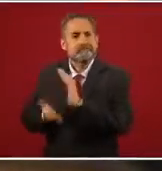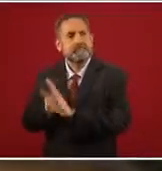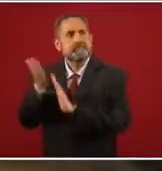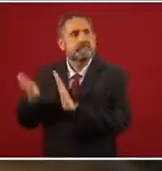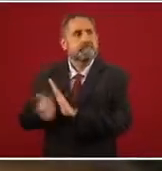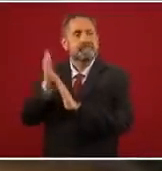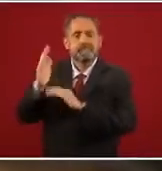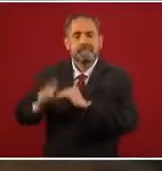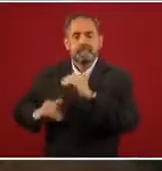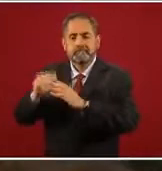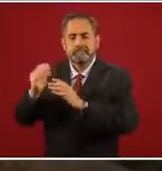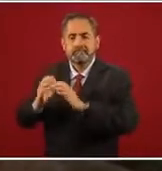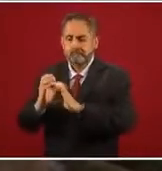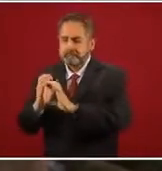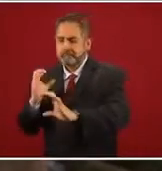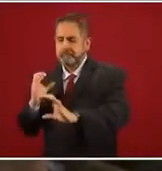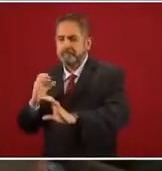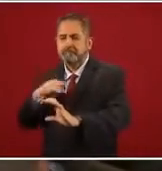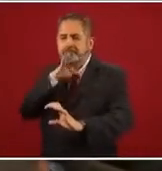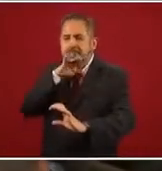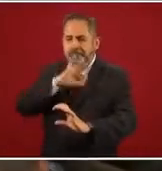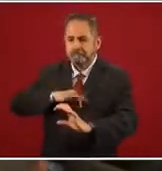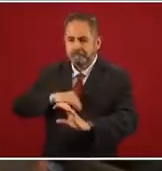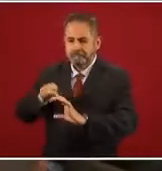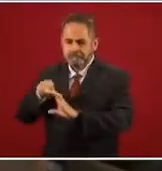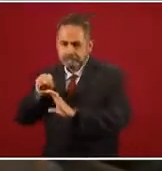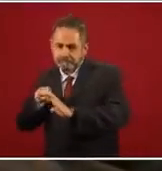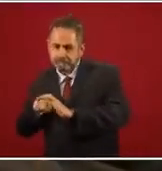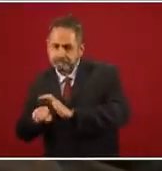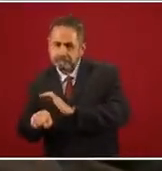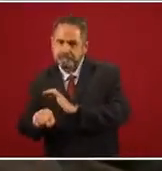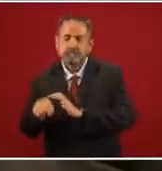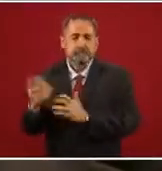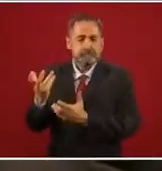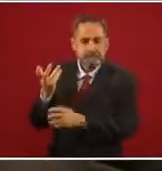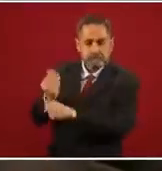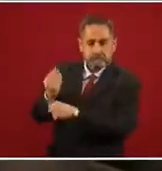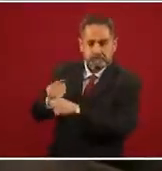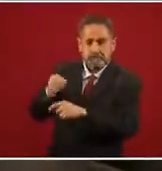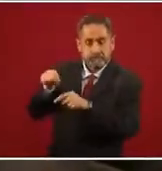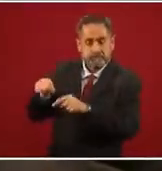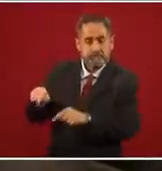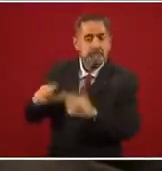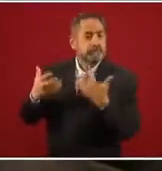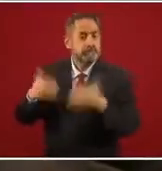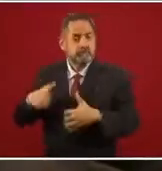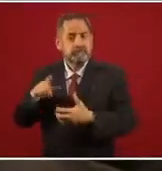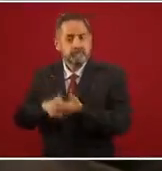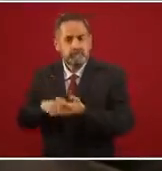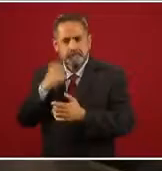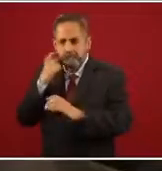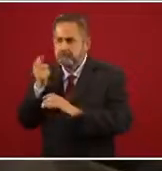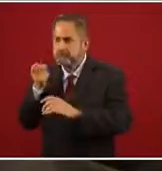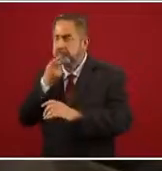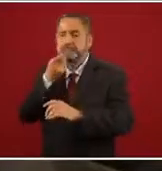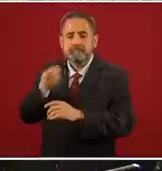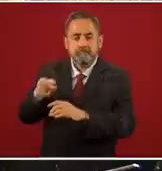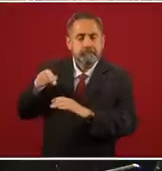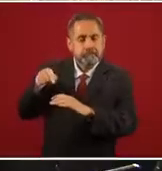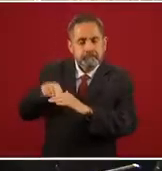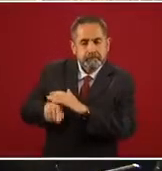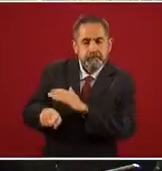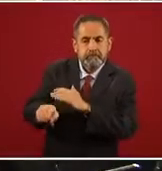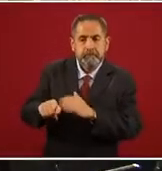de desechos tóxicos, un drenaje industrial que además los empresarios han querido manejar